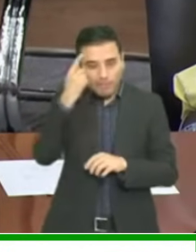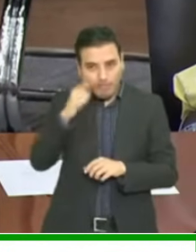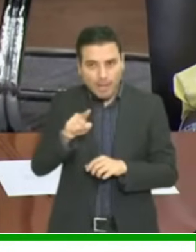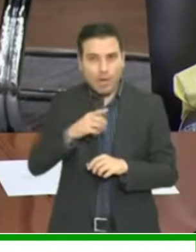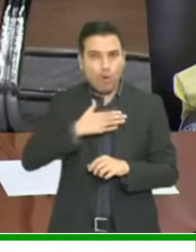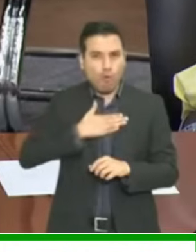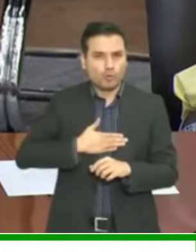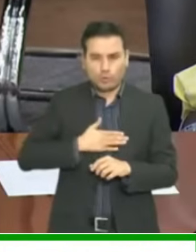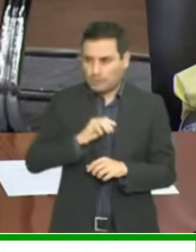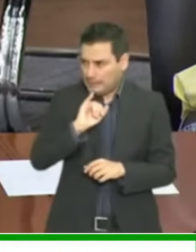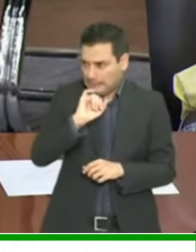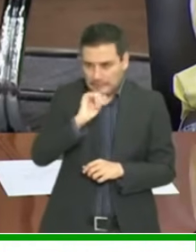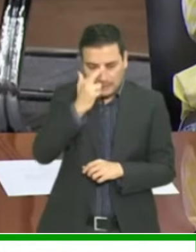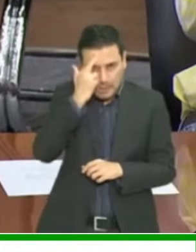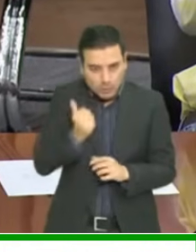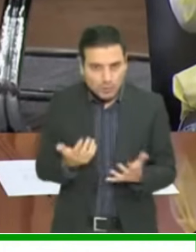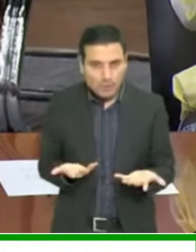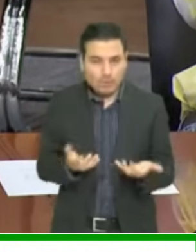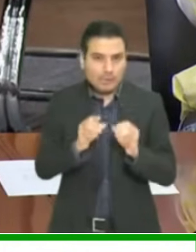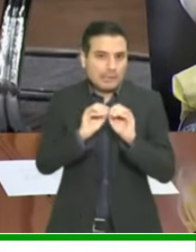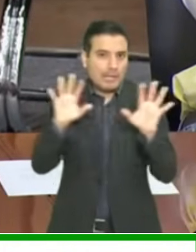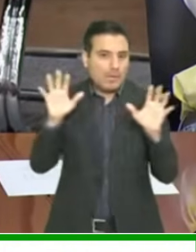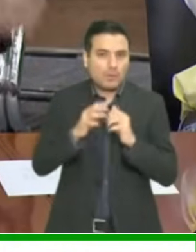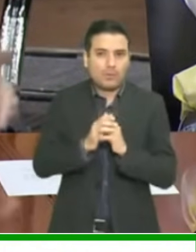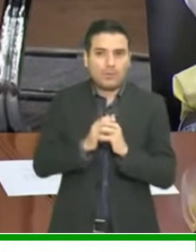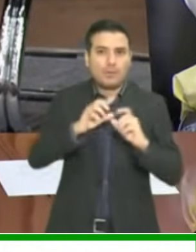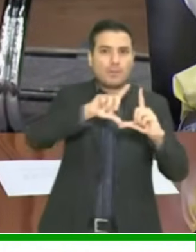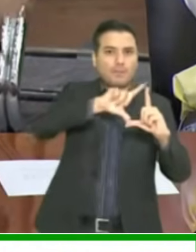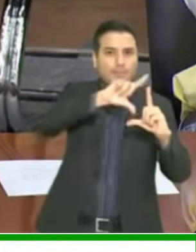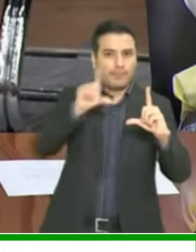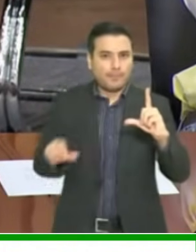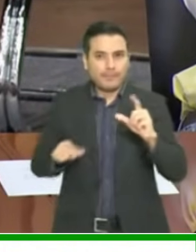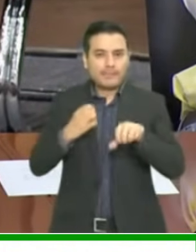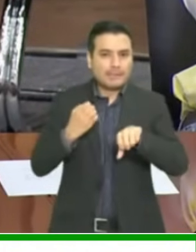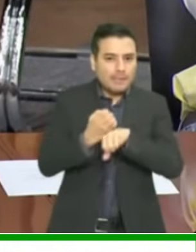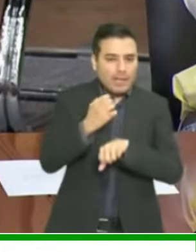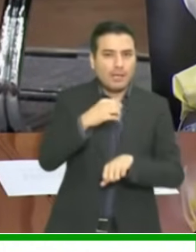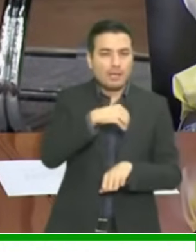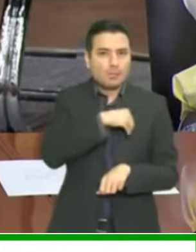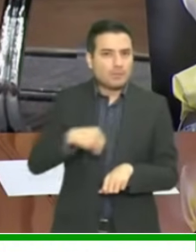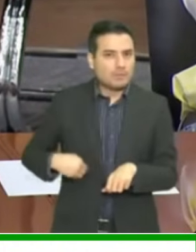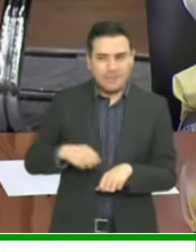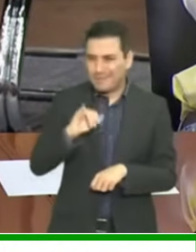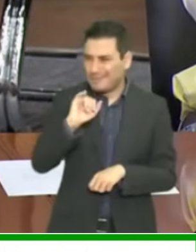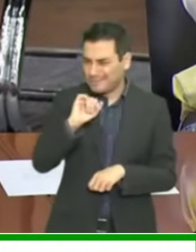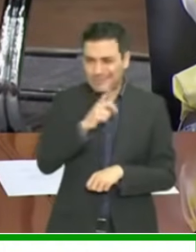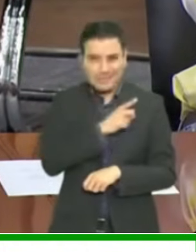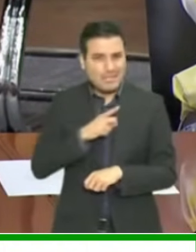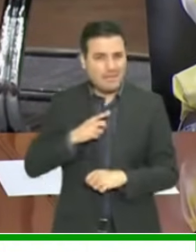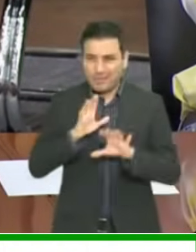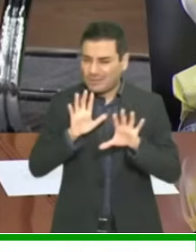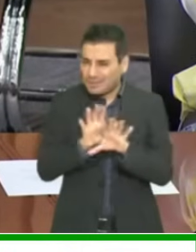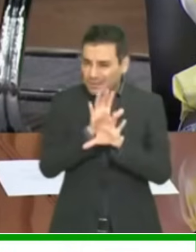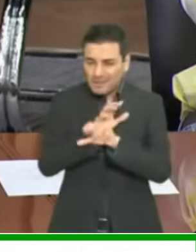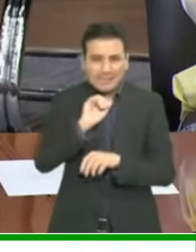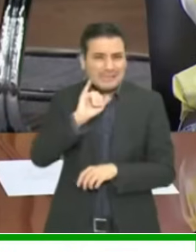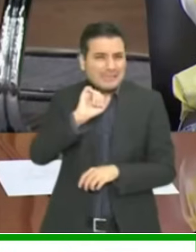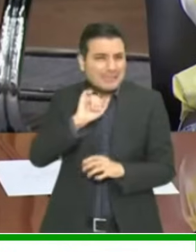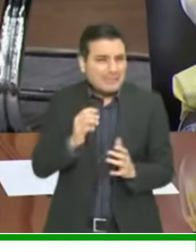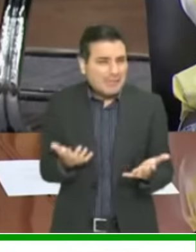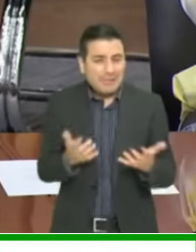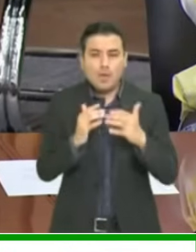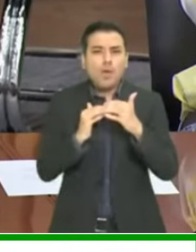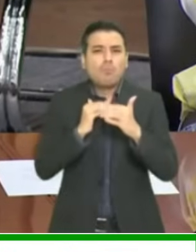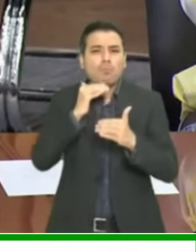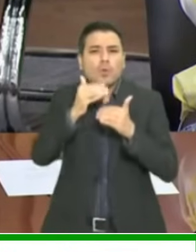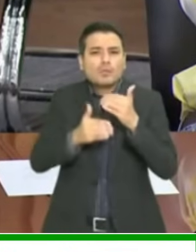equitativa, coincido, tanto a nivel federal como a nivel estatal y a nivel municipal. Hay muchísimas cosas a corregir, como pasa en cada proceso